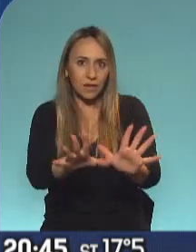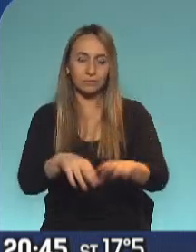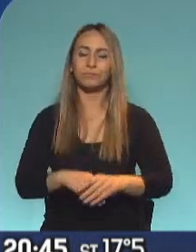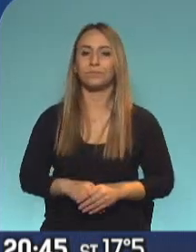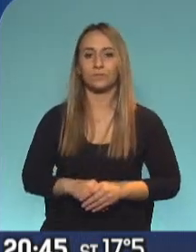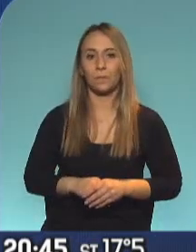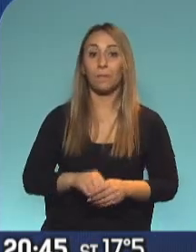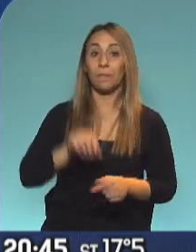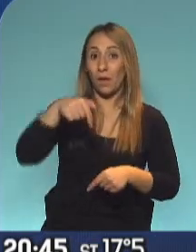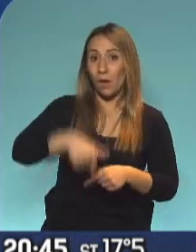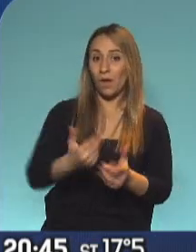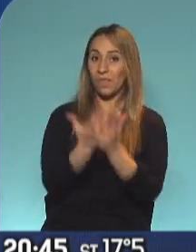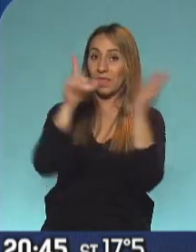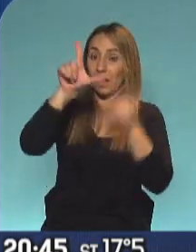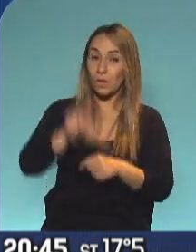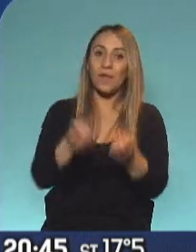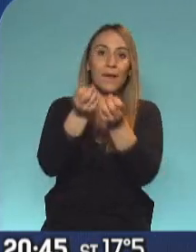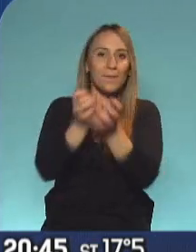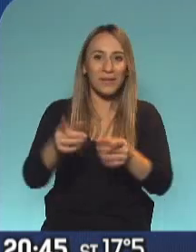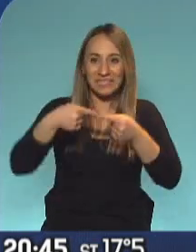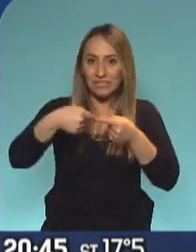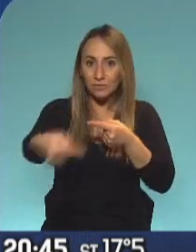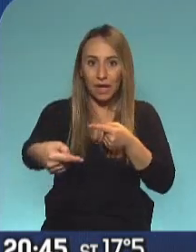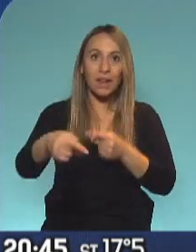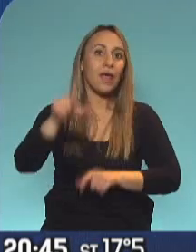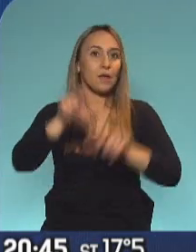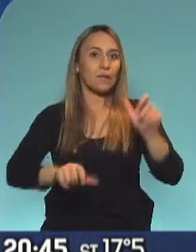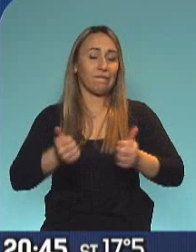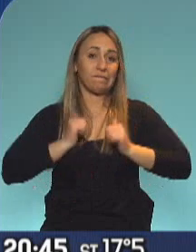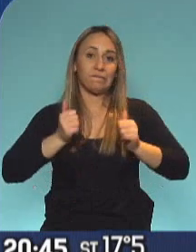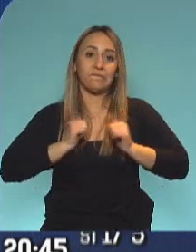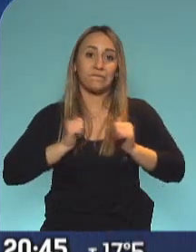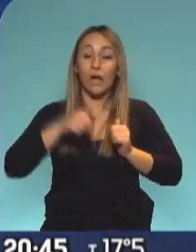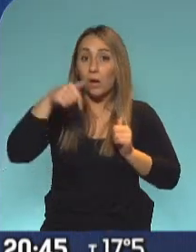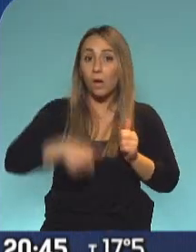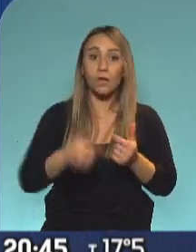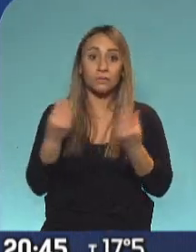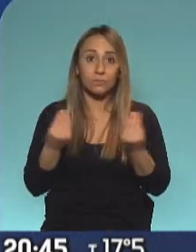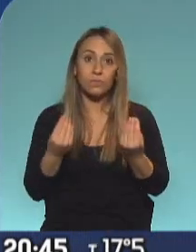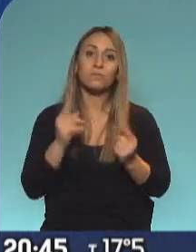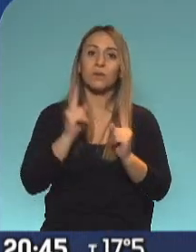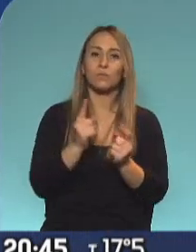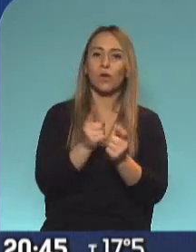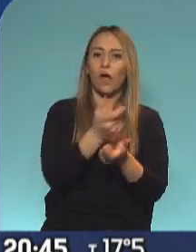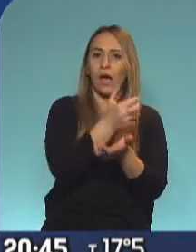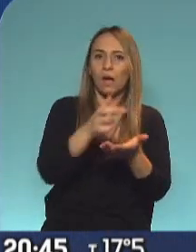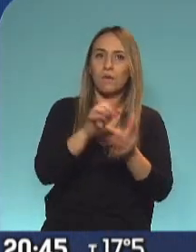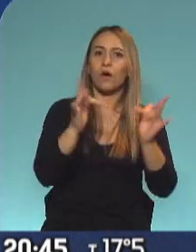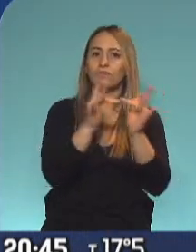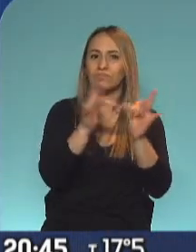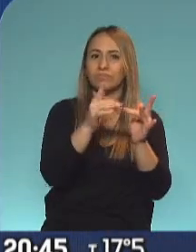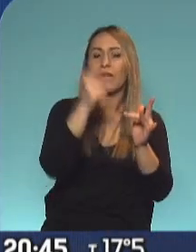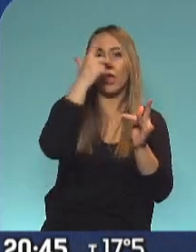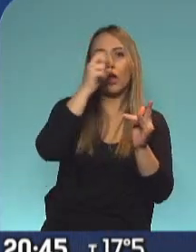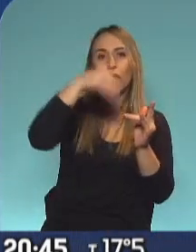Lunes arranca la semana y muchas personas esperaban saber si hoy ya finalmente los home banking o los bancos iban a comenzar a vender el dólar